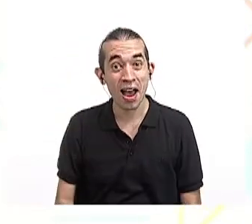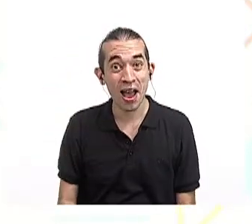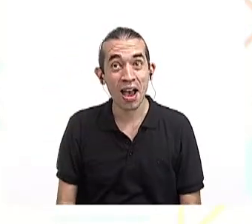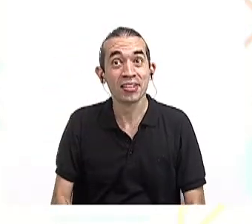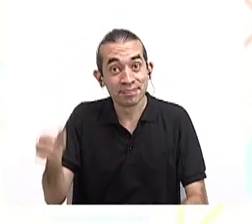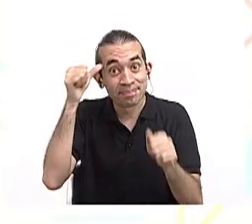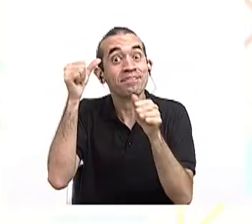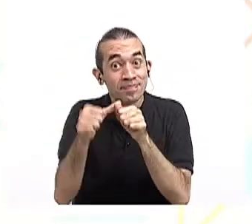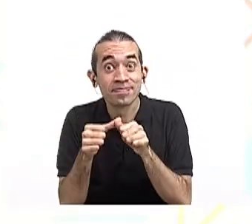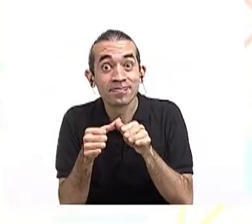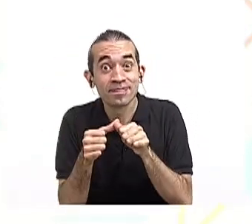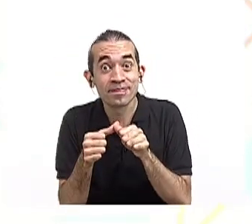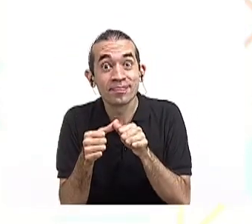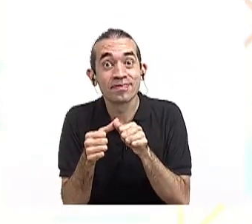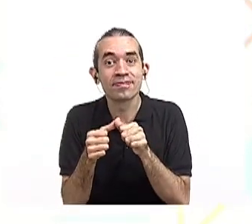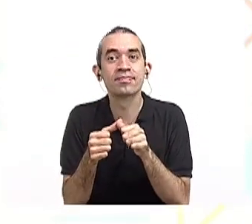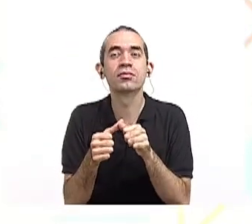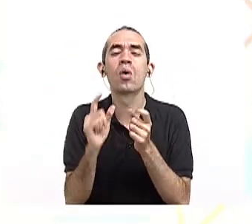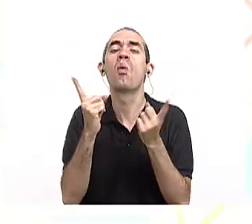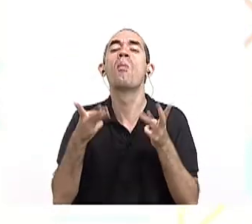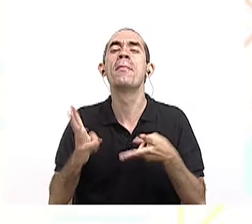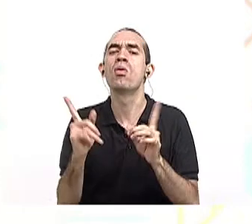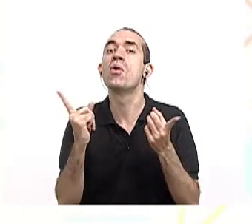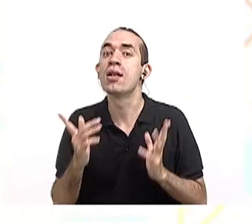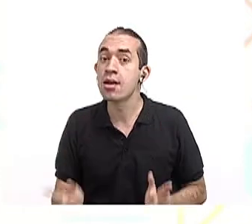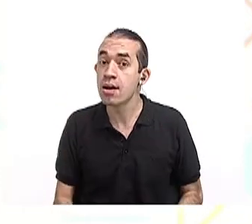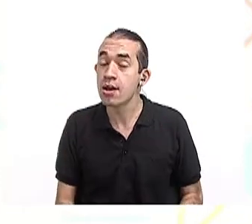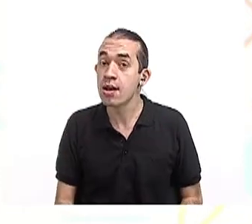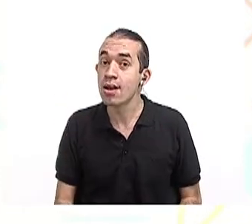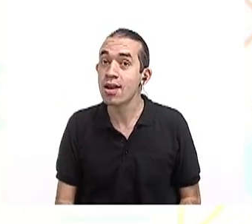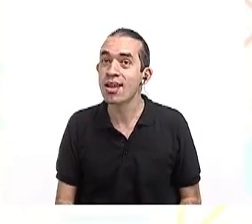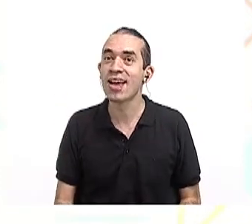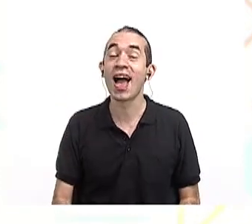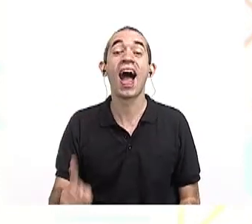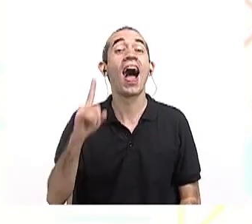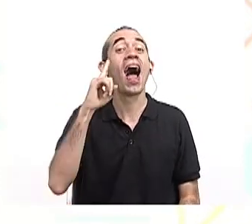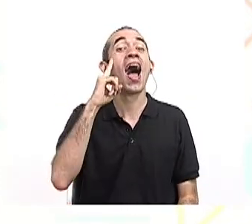¿Se acuerdan? ¿Qué método es?